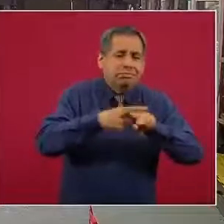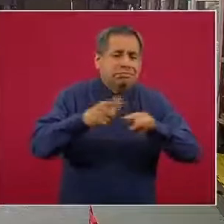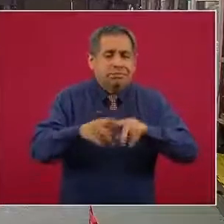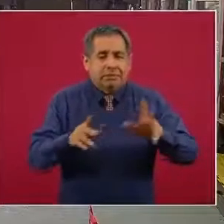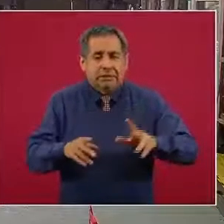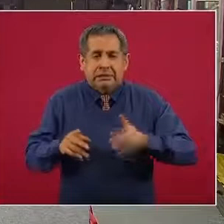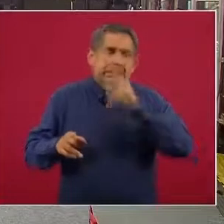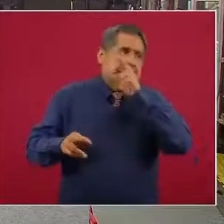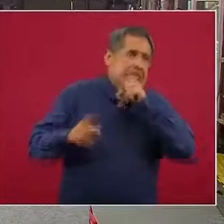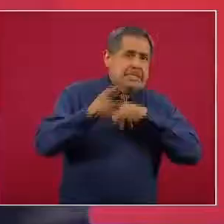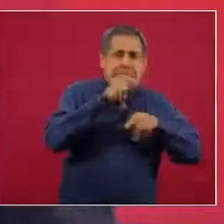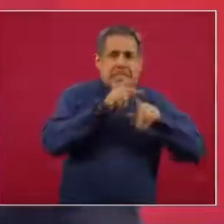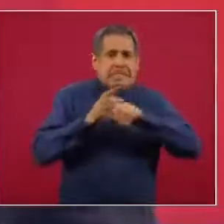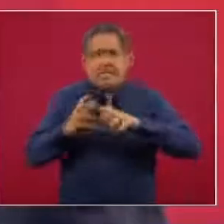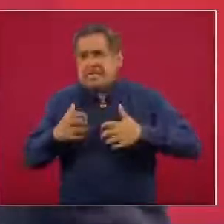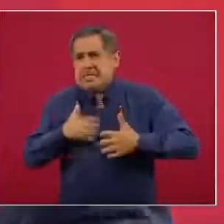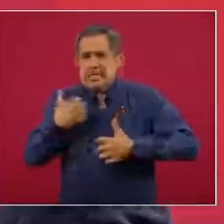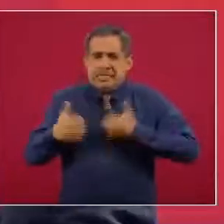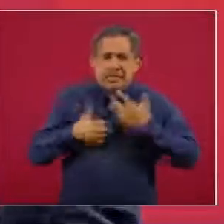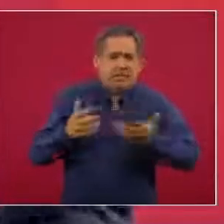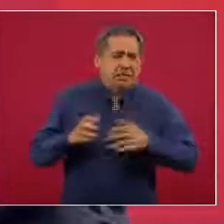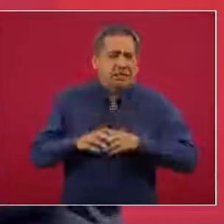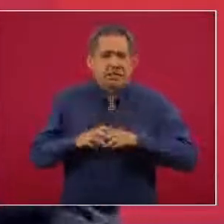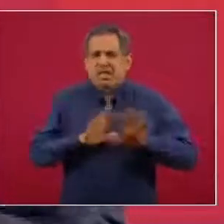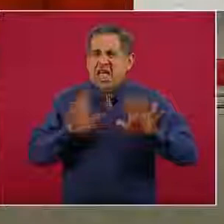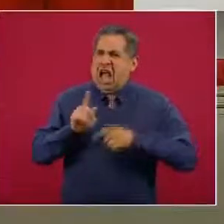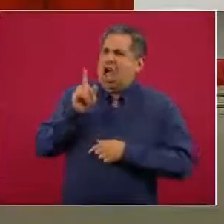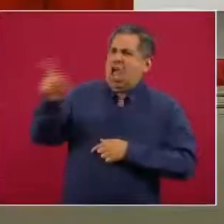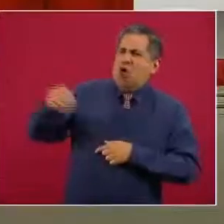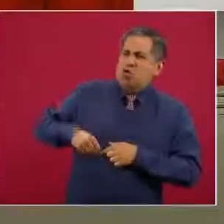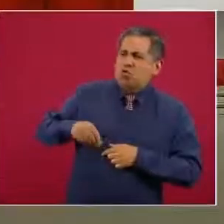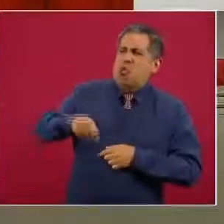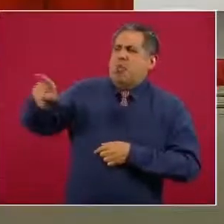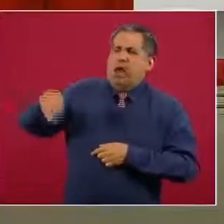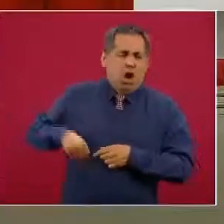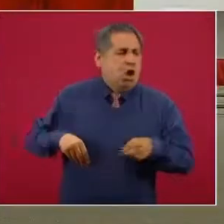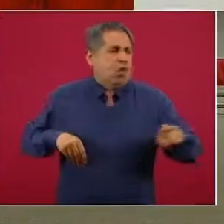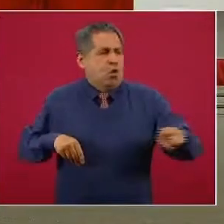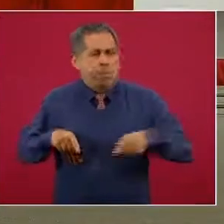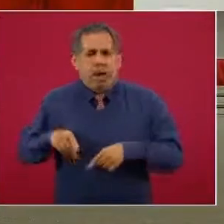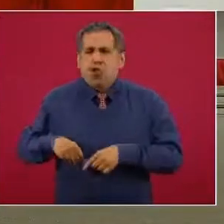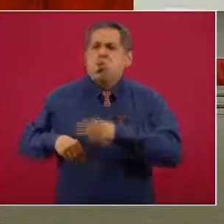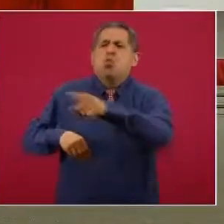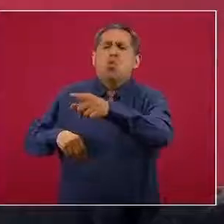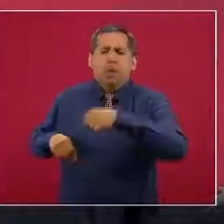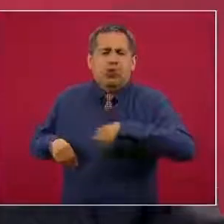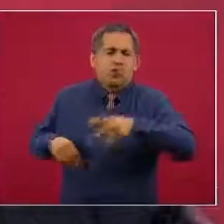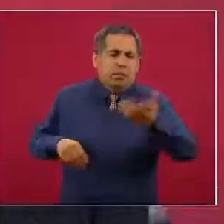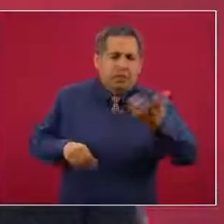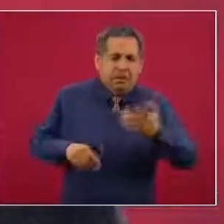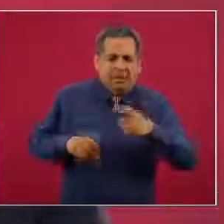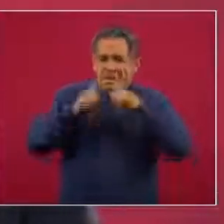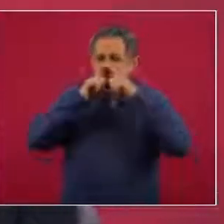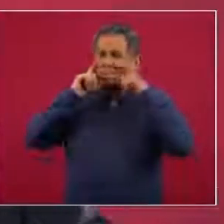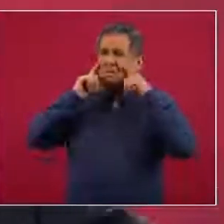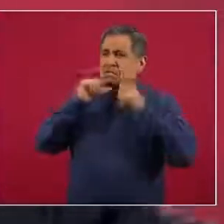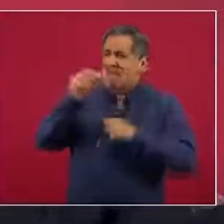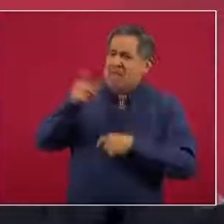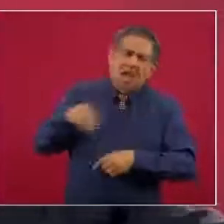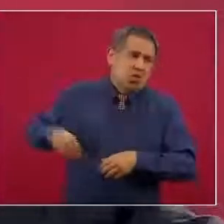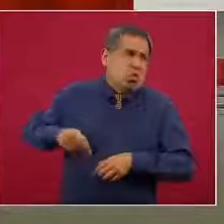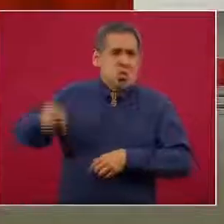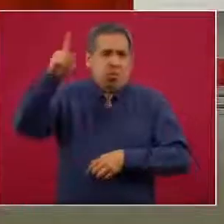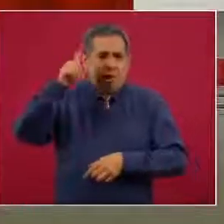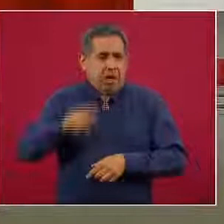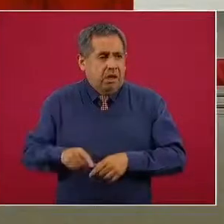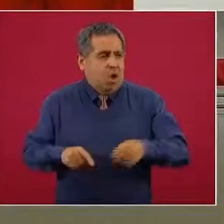se desesperan e intentan llevar la culpa al otro y a la persona que ve enfrente. O no se puso el cubrebocas,